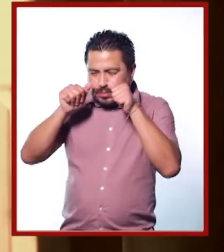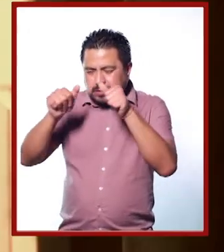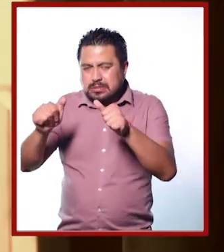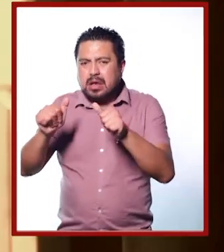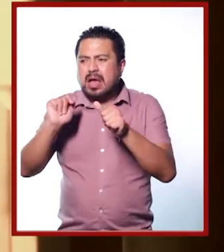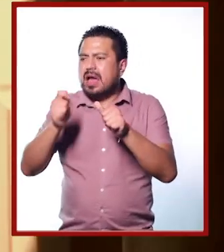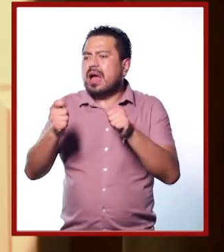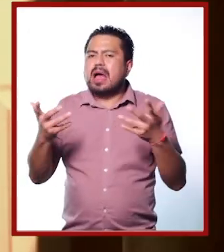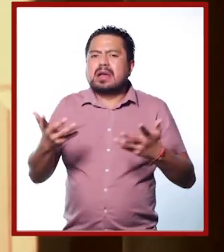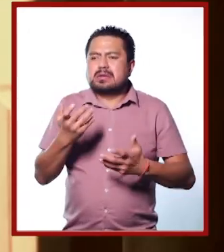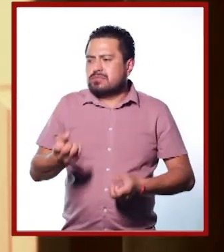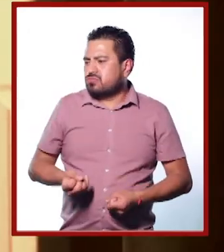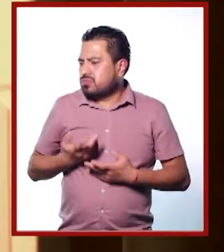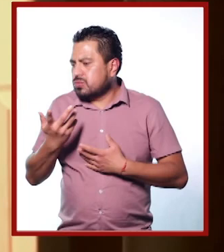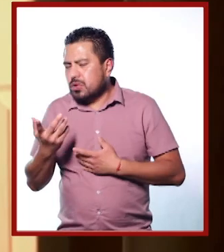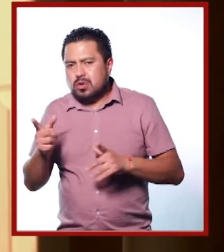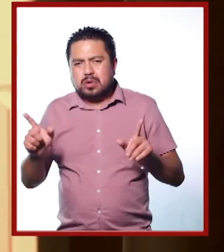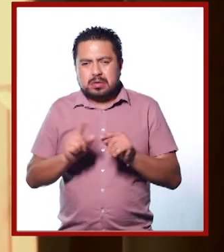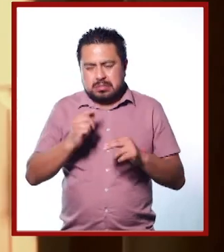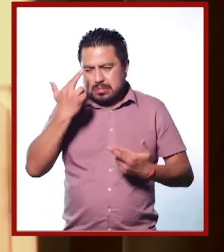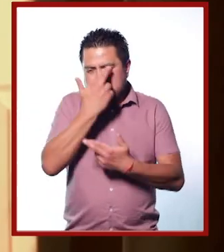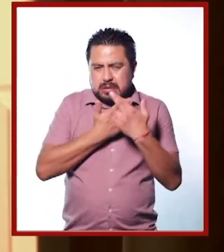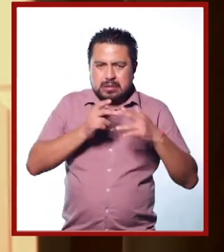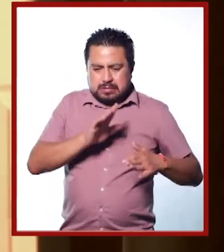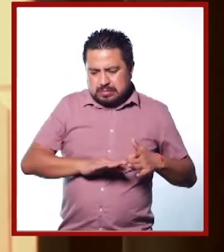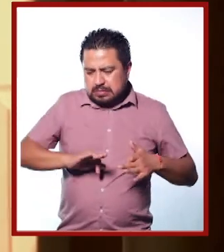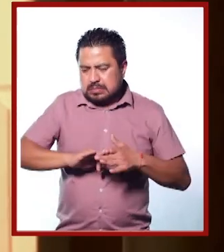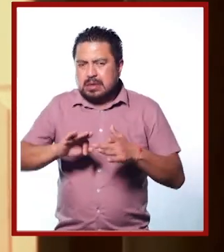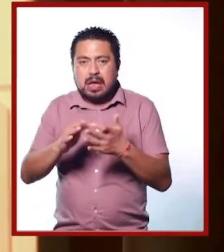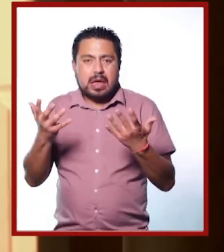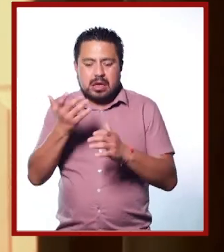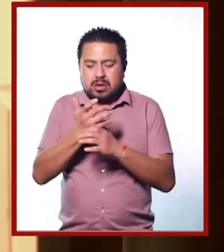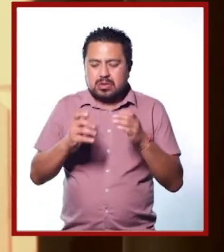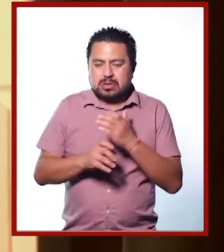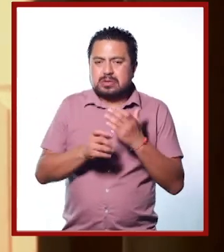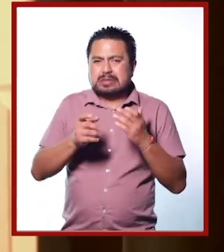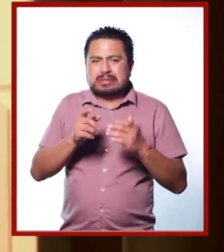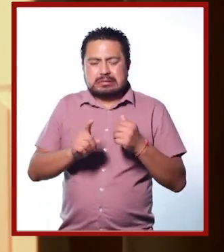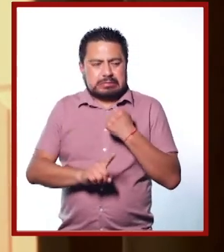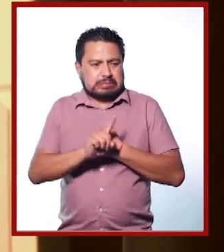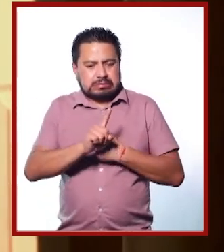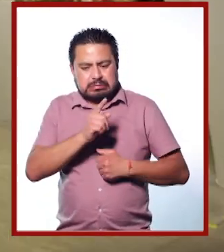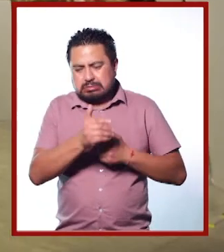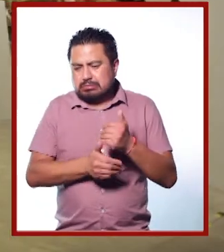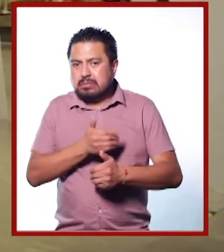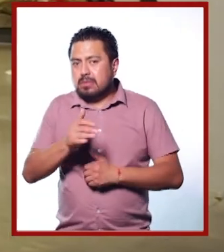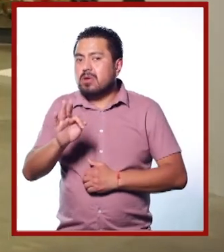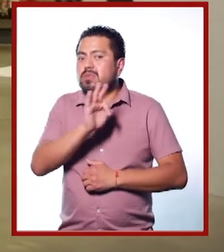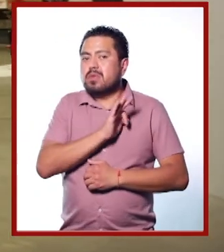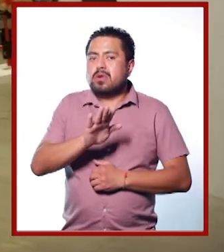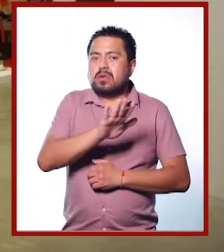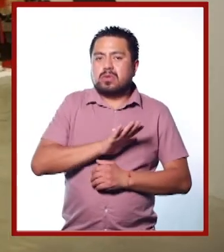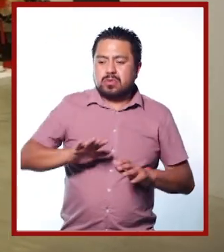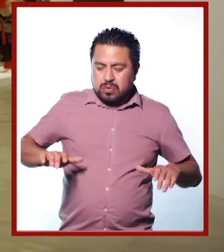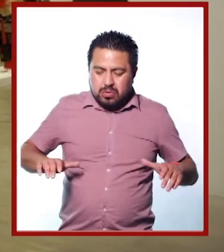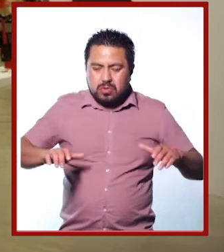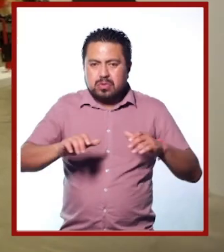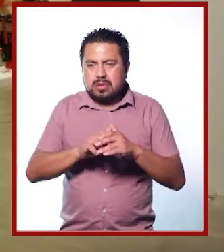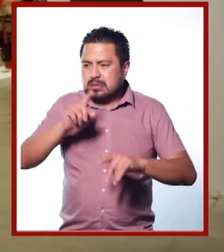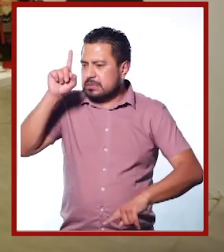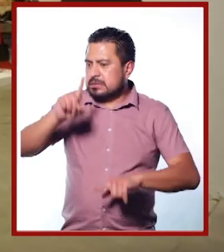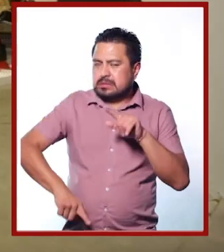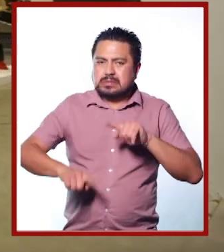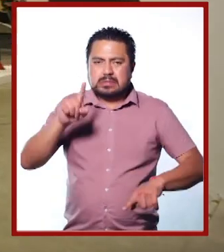y atentos en lo que hacemos y decimos. Solo revisando constantemente nuestras acciones y sus repercusiones, podemos en